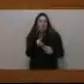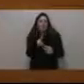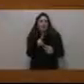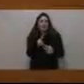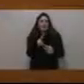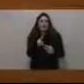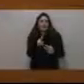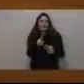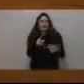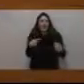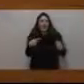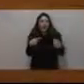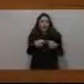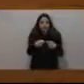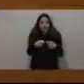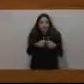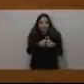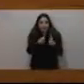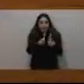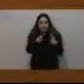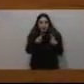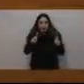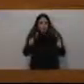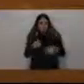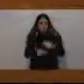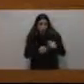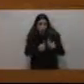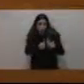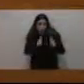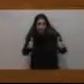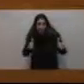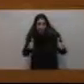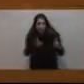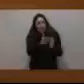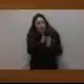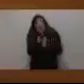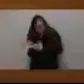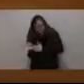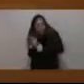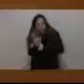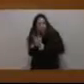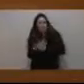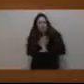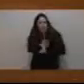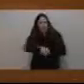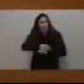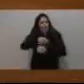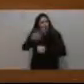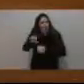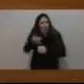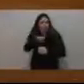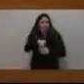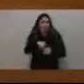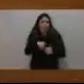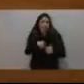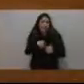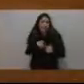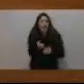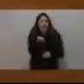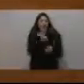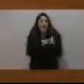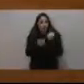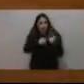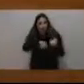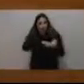el consumo de gas en aquel momento, a paralelo pero multiplicado, pero digo, a tenor también del crecimiento de la economía